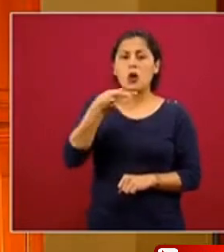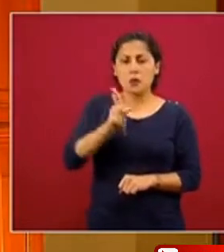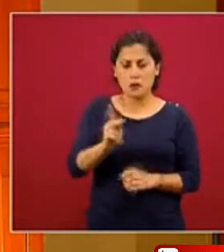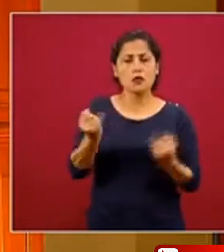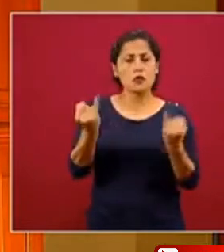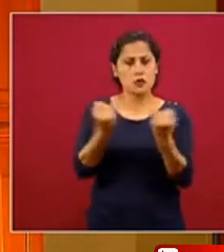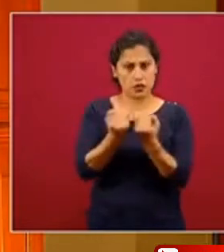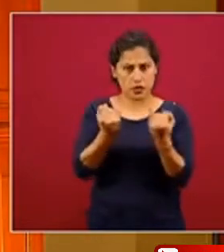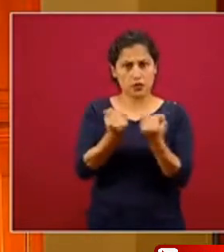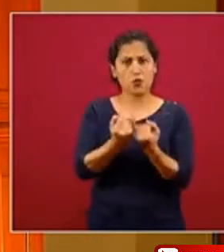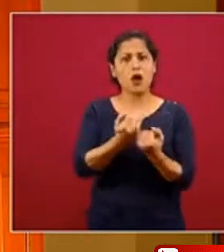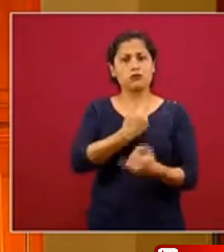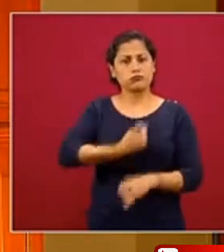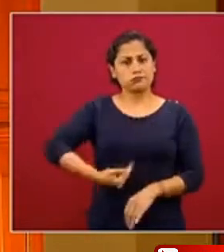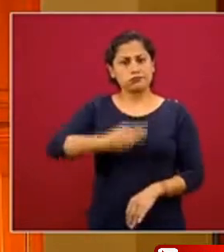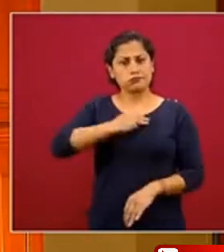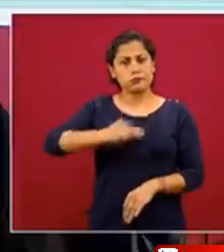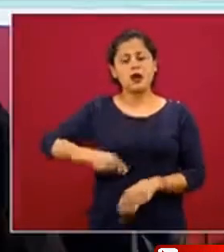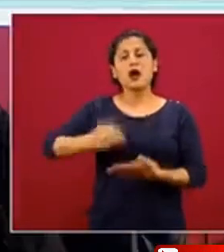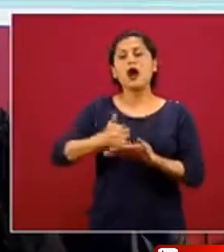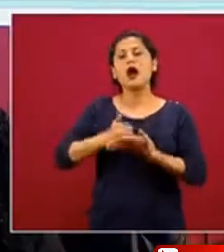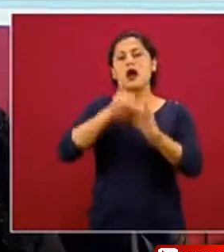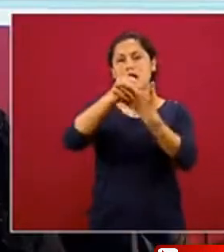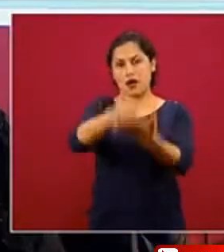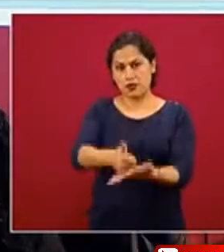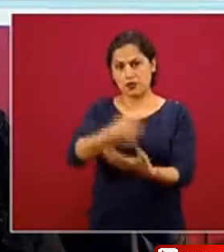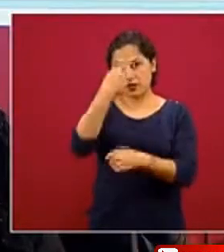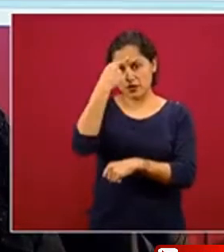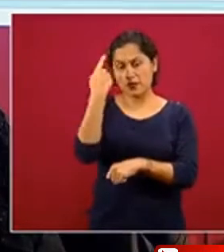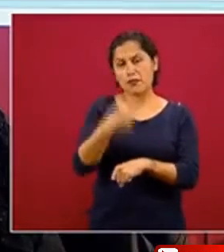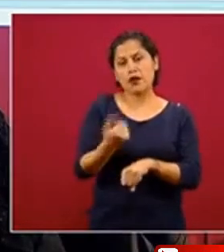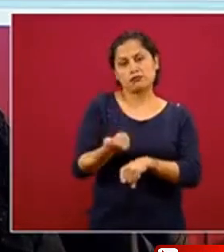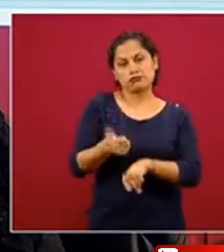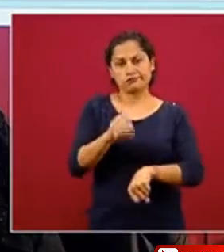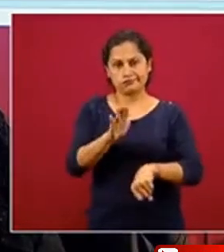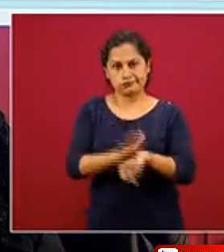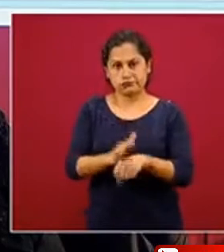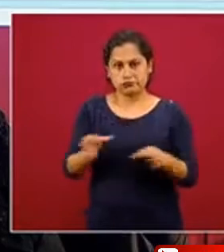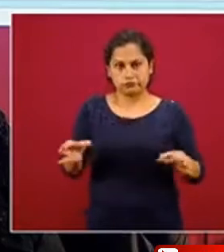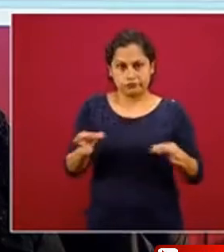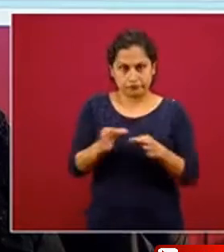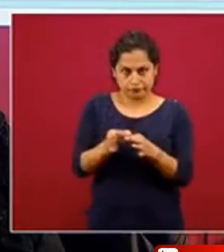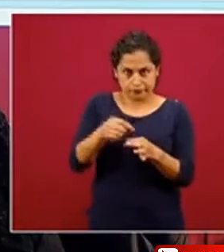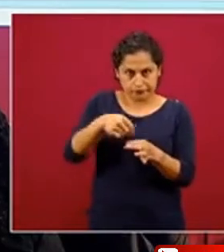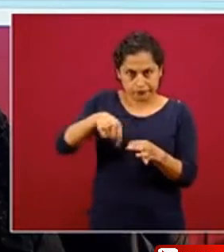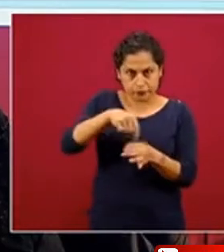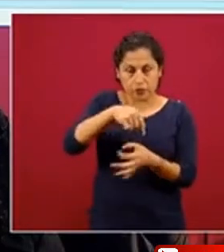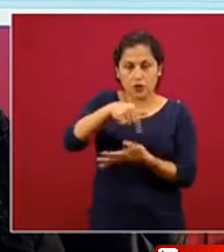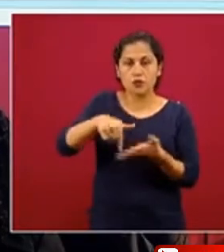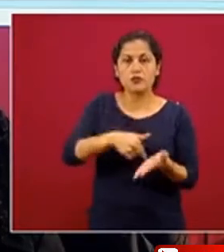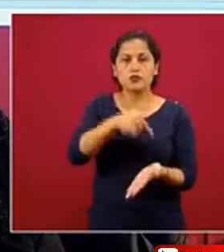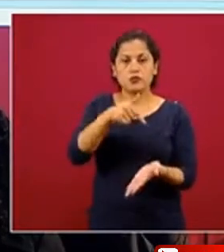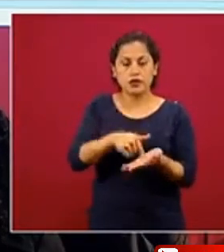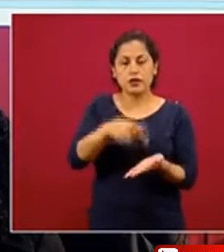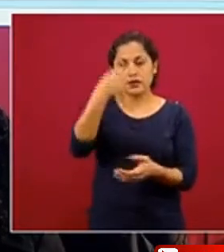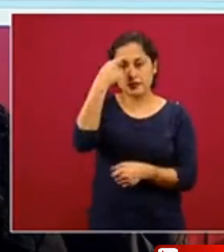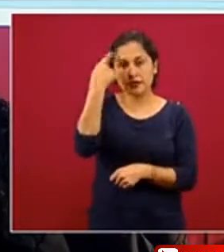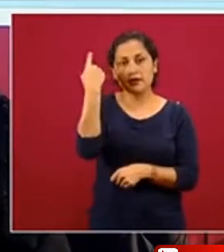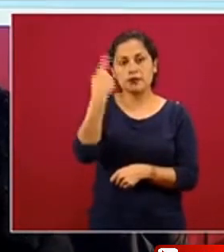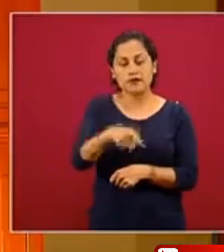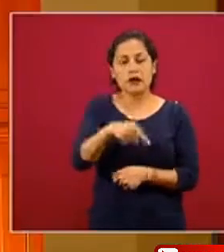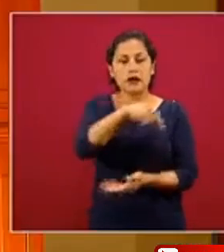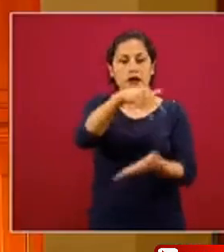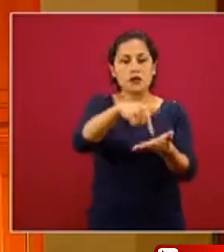a hacer cumplir a través de disposiciones administrativas de carácter local que aquellos espacios